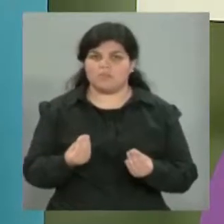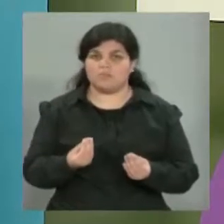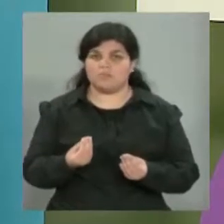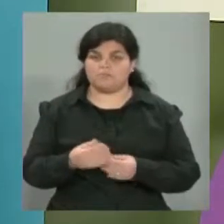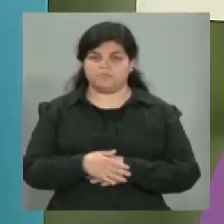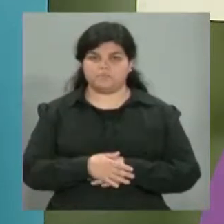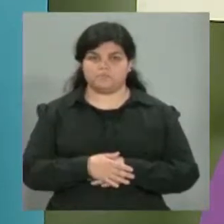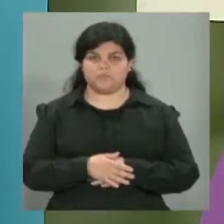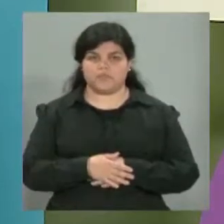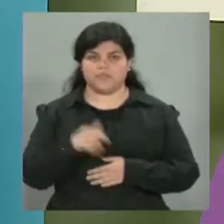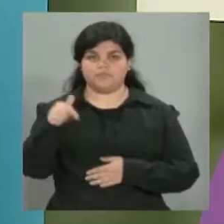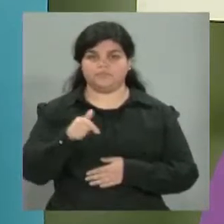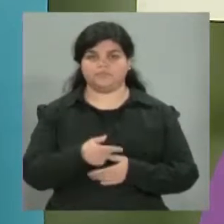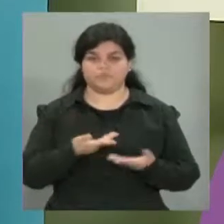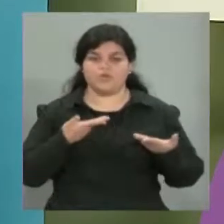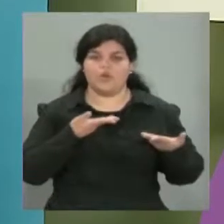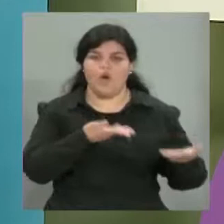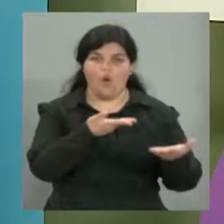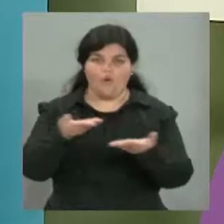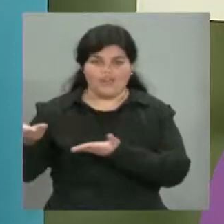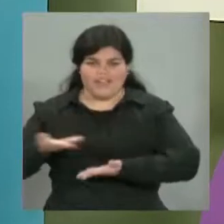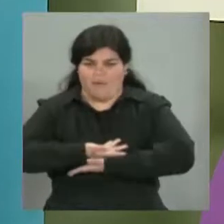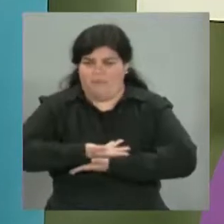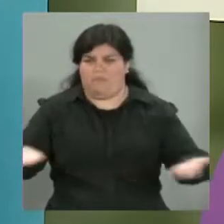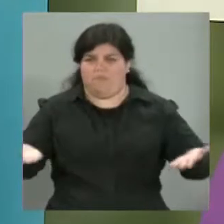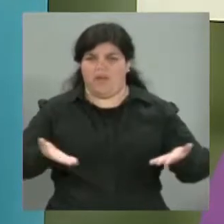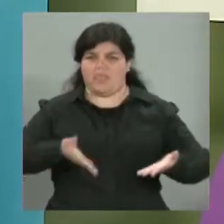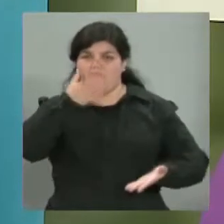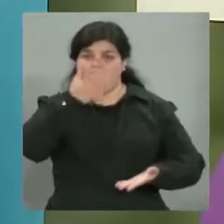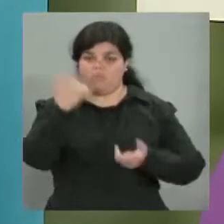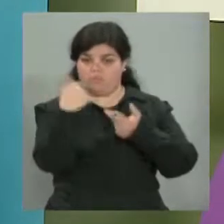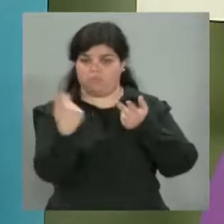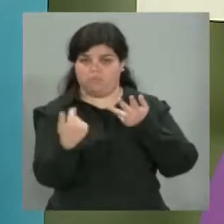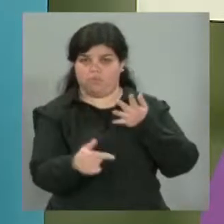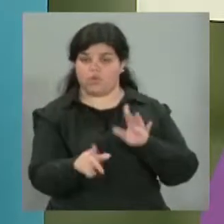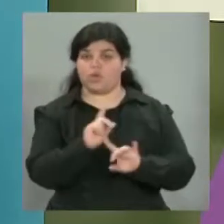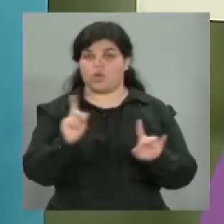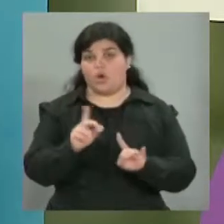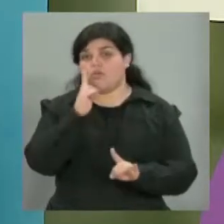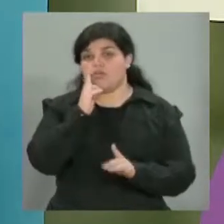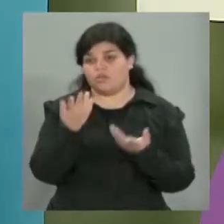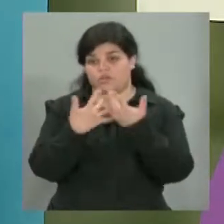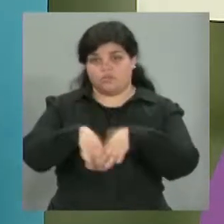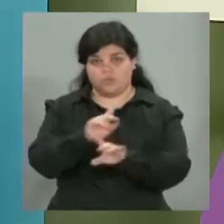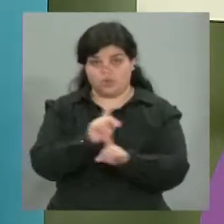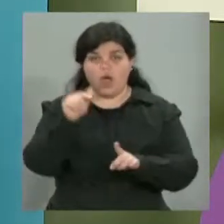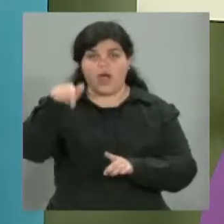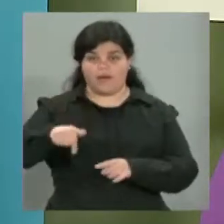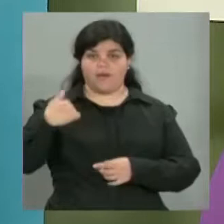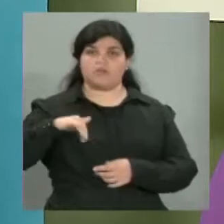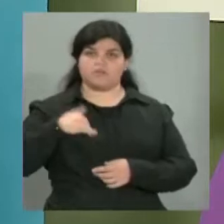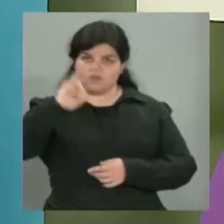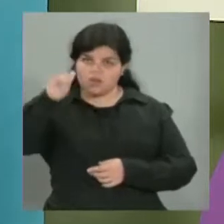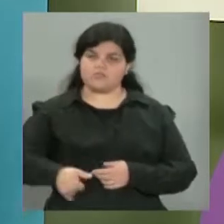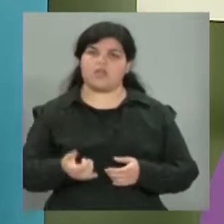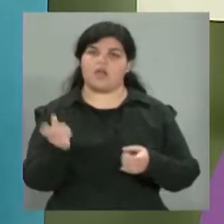por lo menos que la demanda o que la oferta no sea tal con respecto al tabaco. Y tiene que ver con que Argentina ratificó un